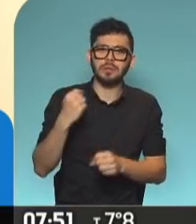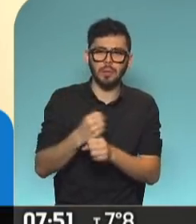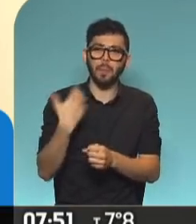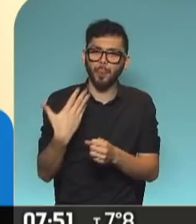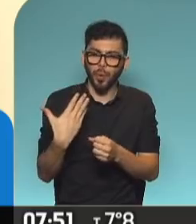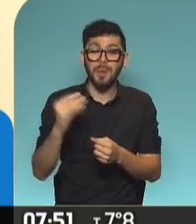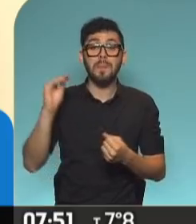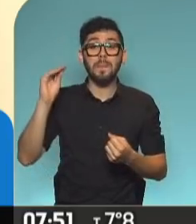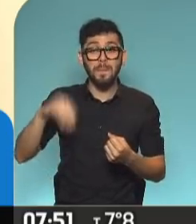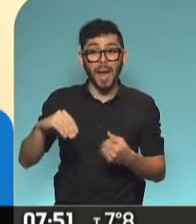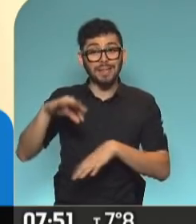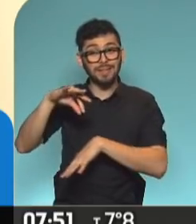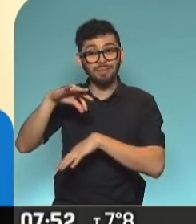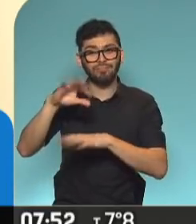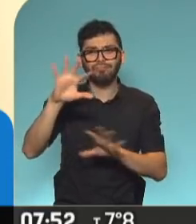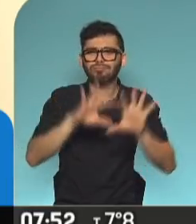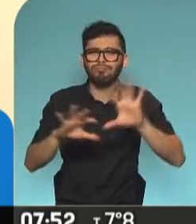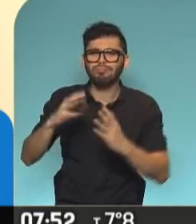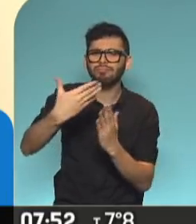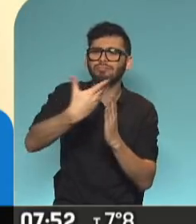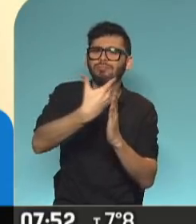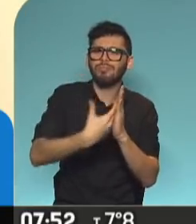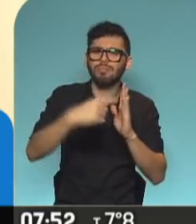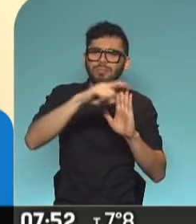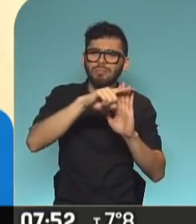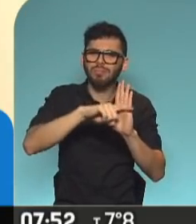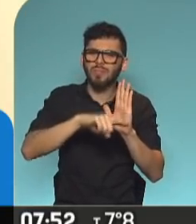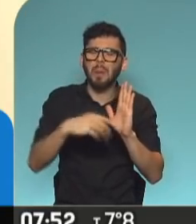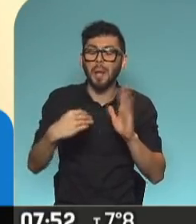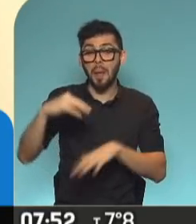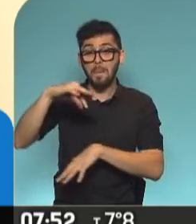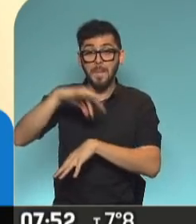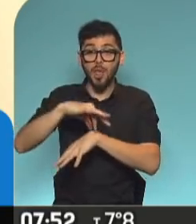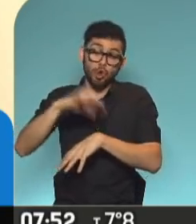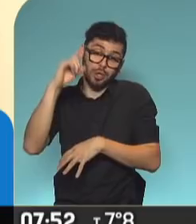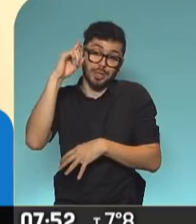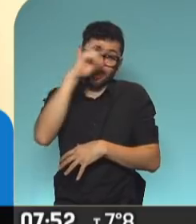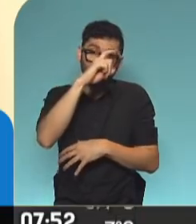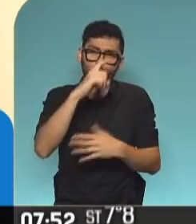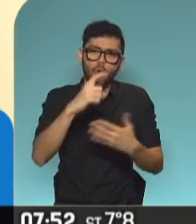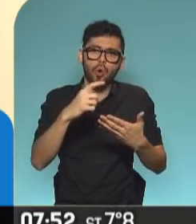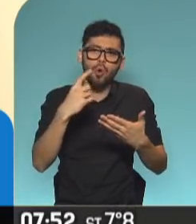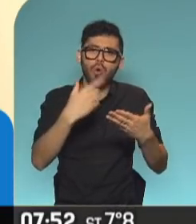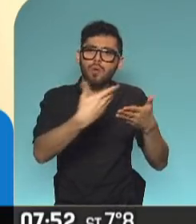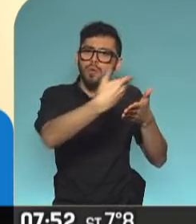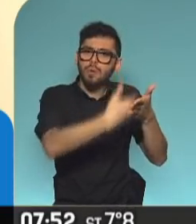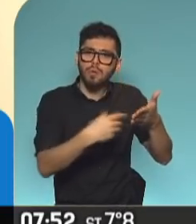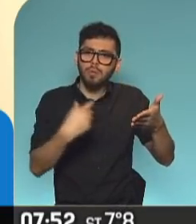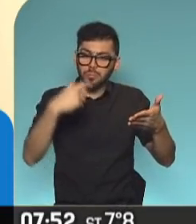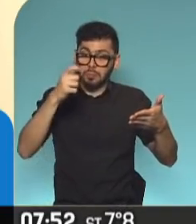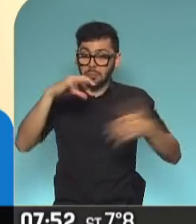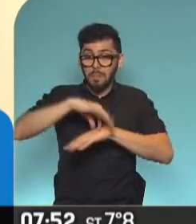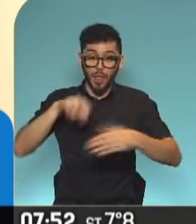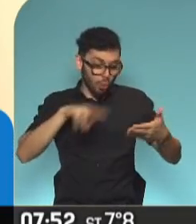un protocolo de actuación que les dice al médico, que le dice al psicólogo los pasos básicos que tienen que seguir para hacer una